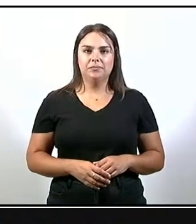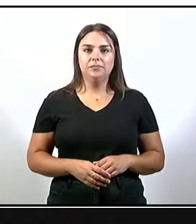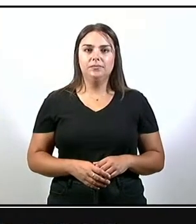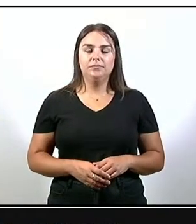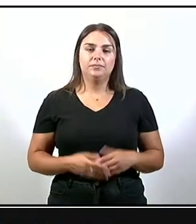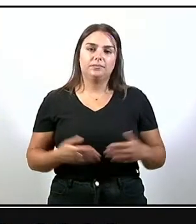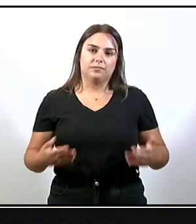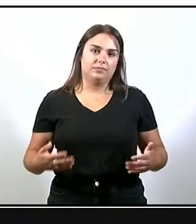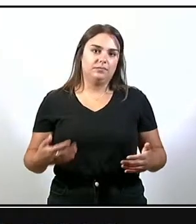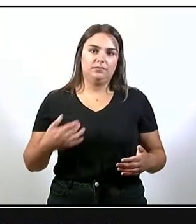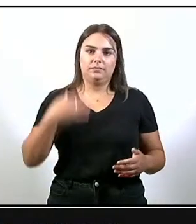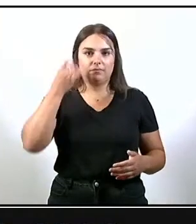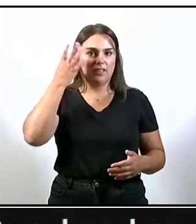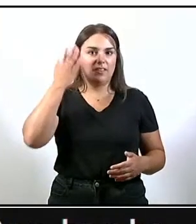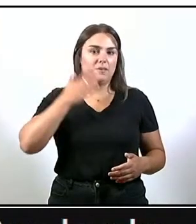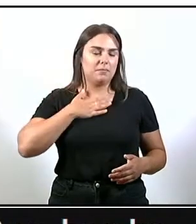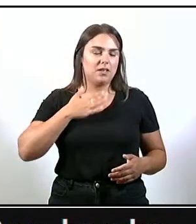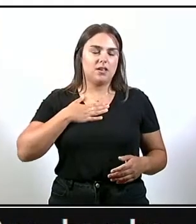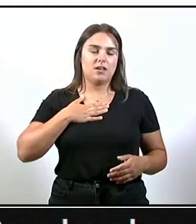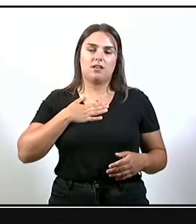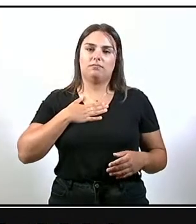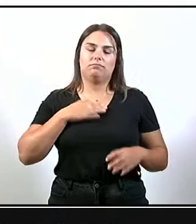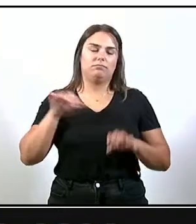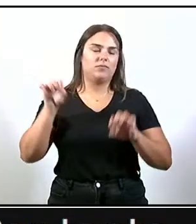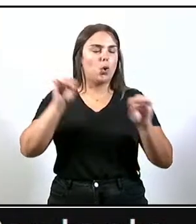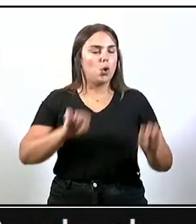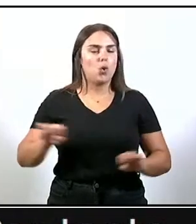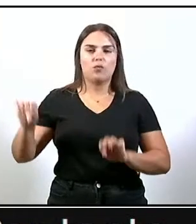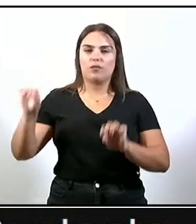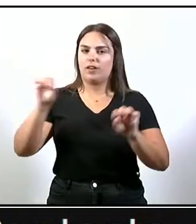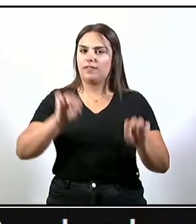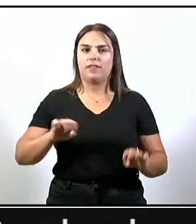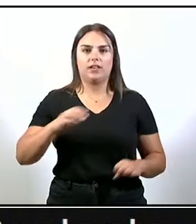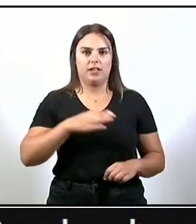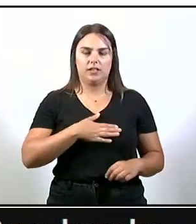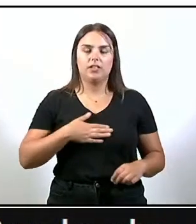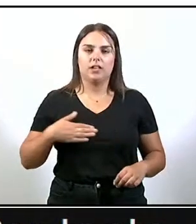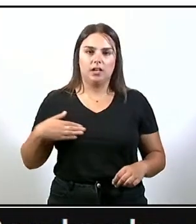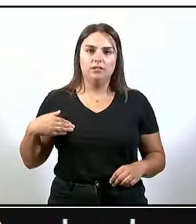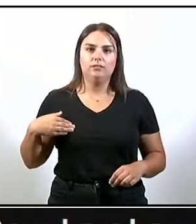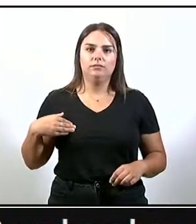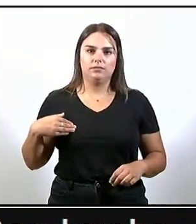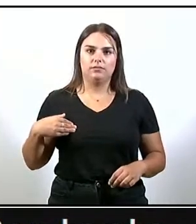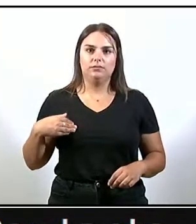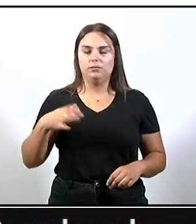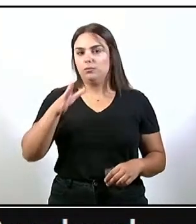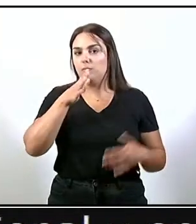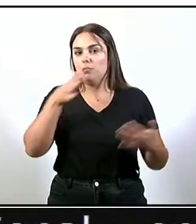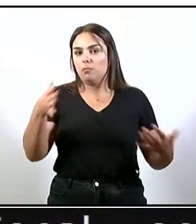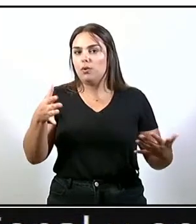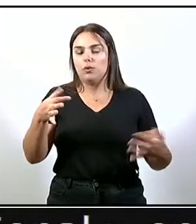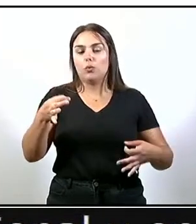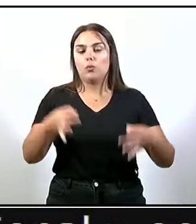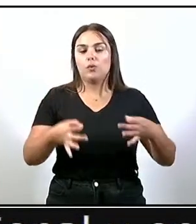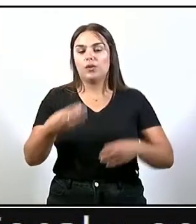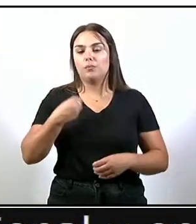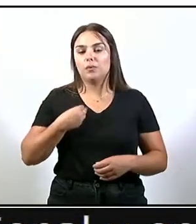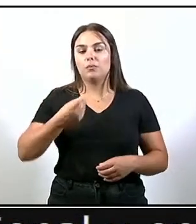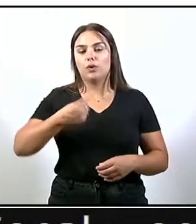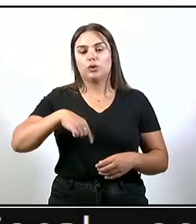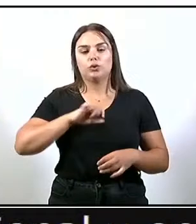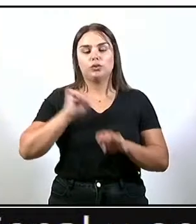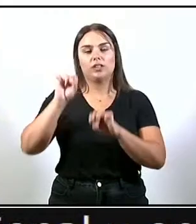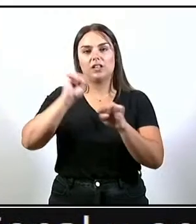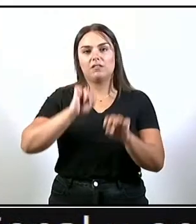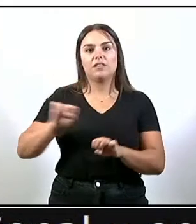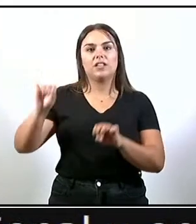vamos a defendernos en el Tribunal Constitucional y en el contexto de ese pleito, vamos a defendernos con toda